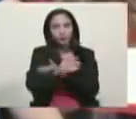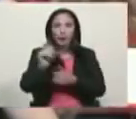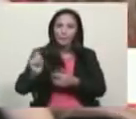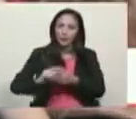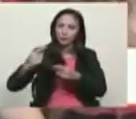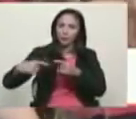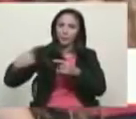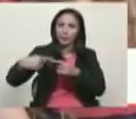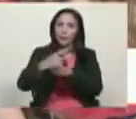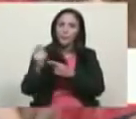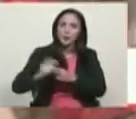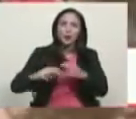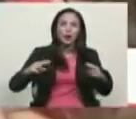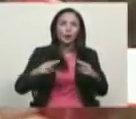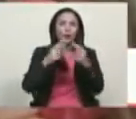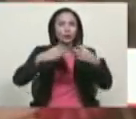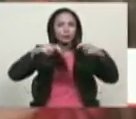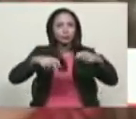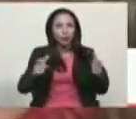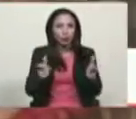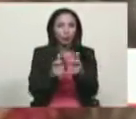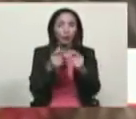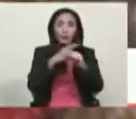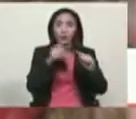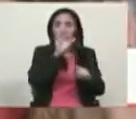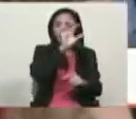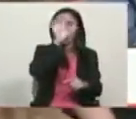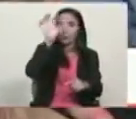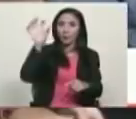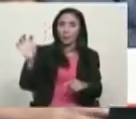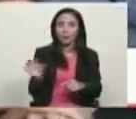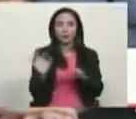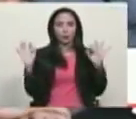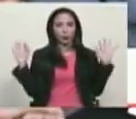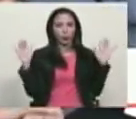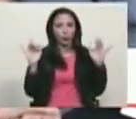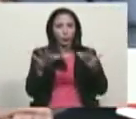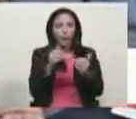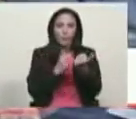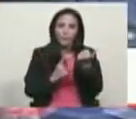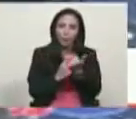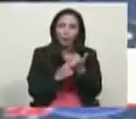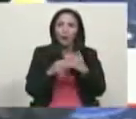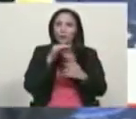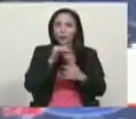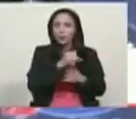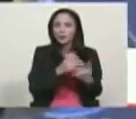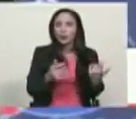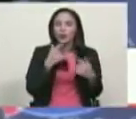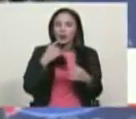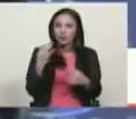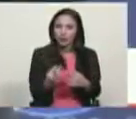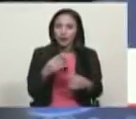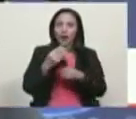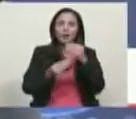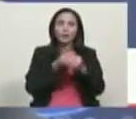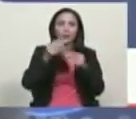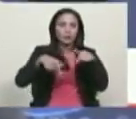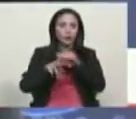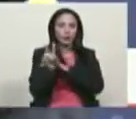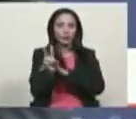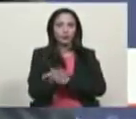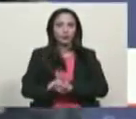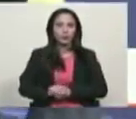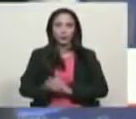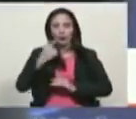viene, desde el mundo vendrán a Venezuela para apoyarnos y para recibir la información real y veraz de lo que de verdad ocurre en